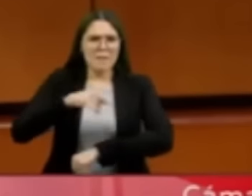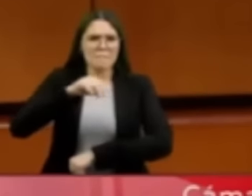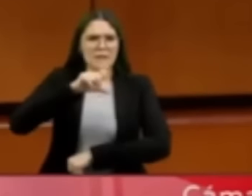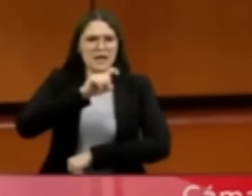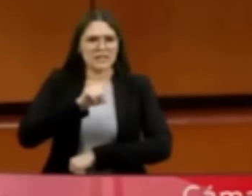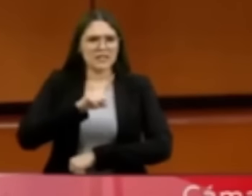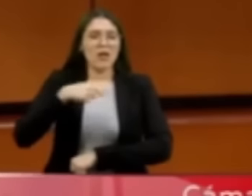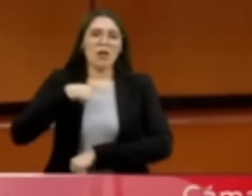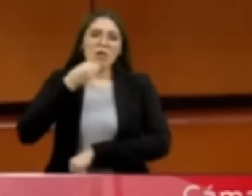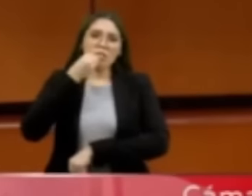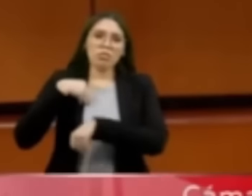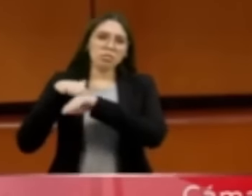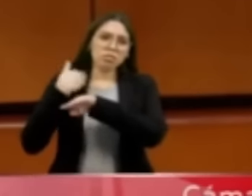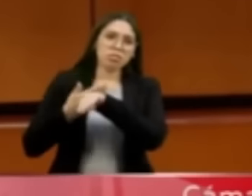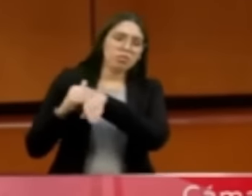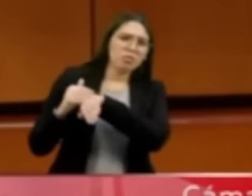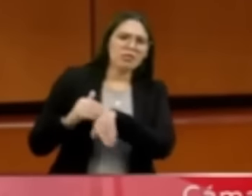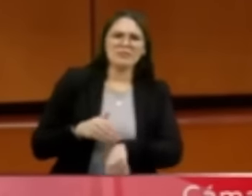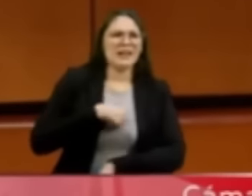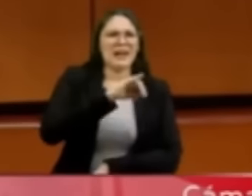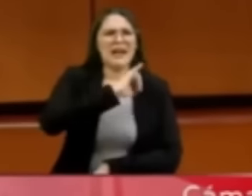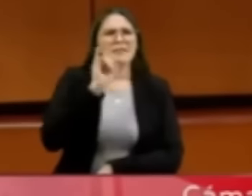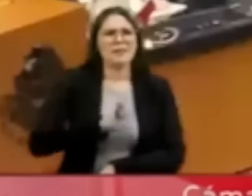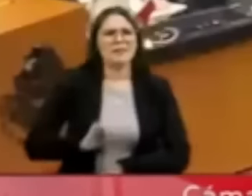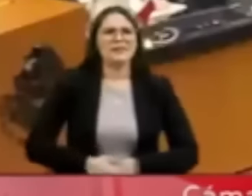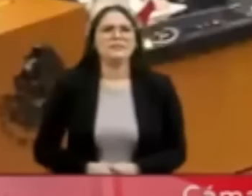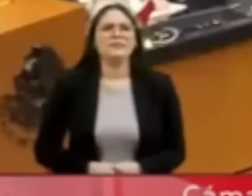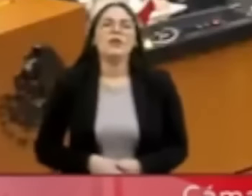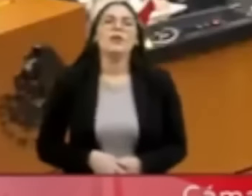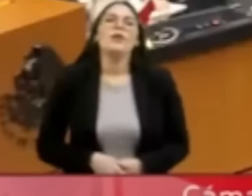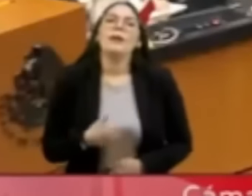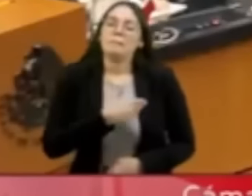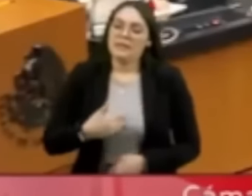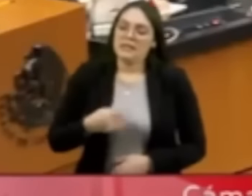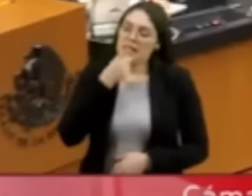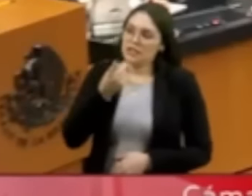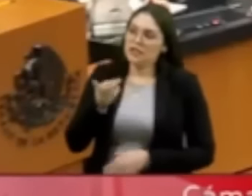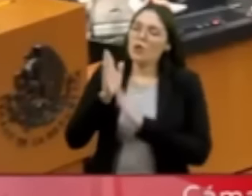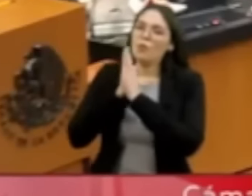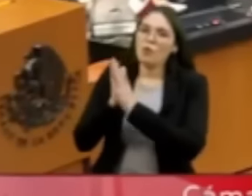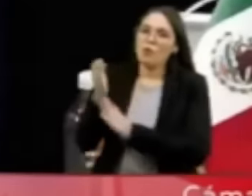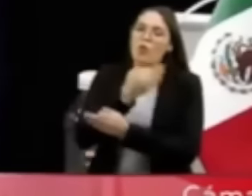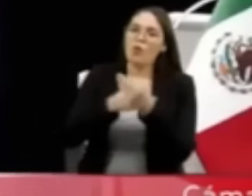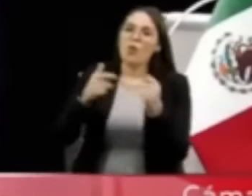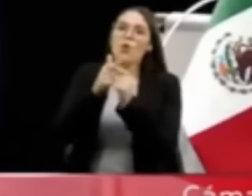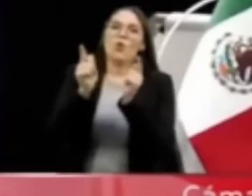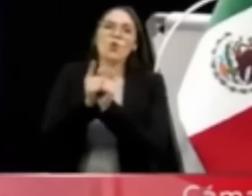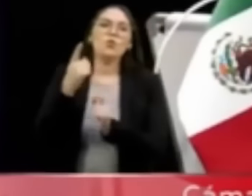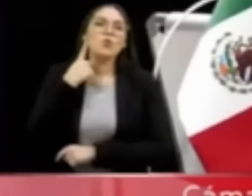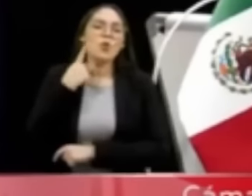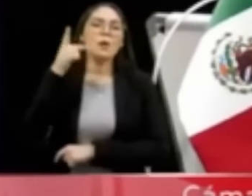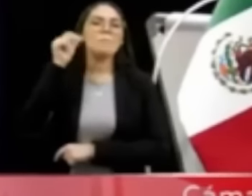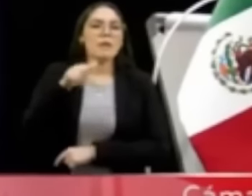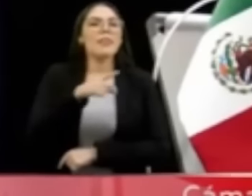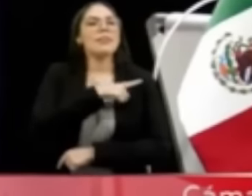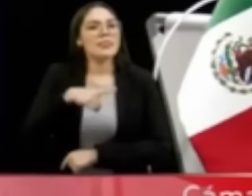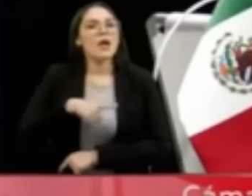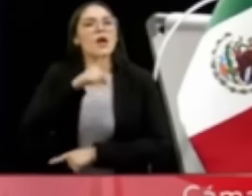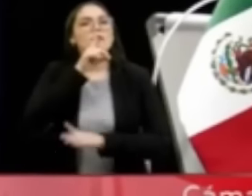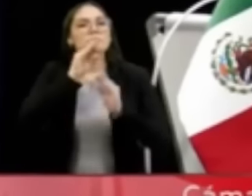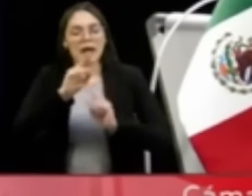a exigir a la fracción de Acción Nacional que guarden silencio y respeten al